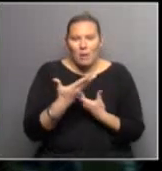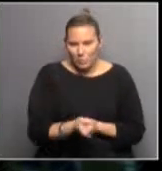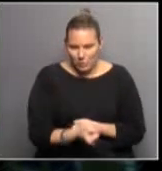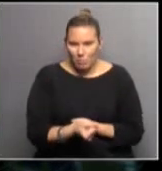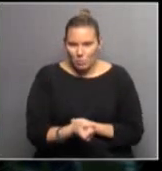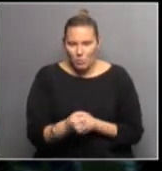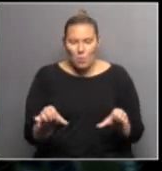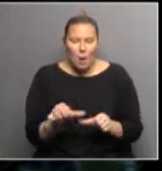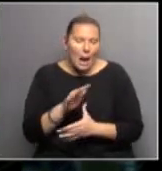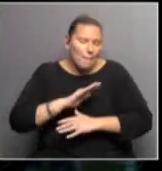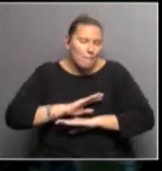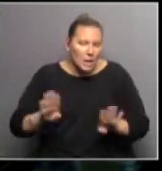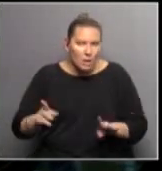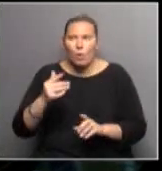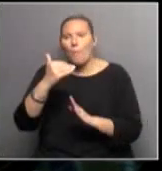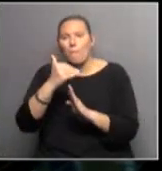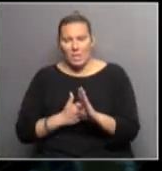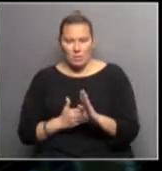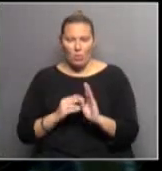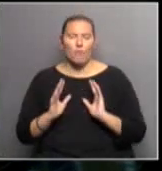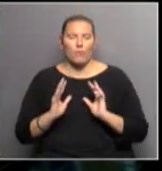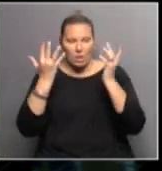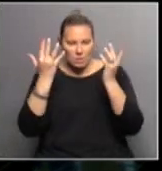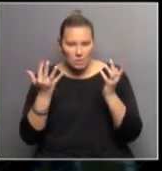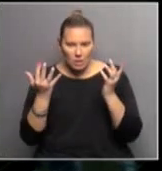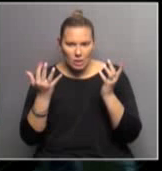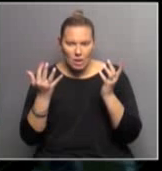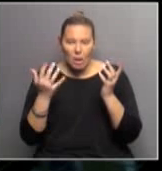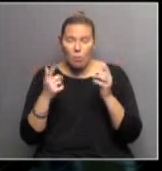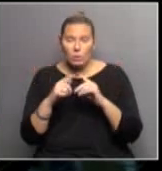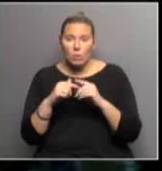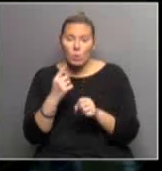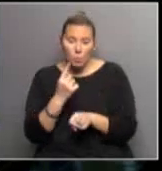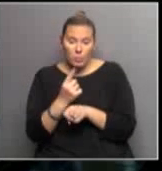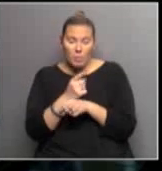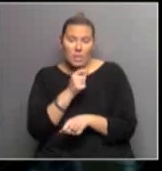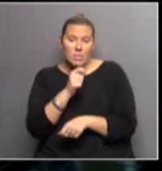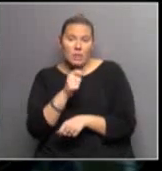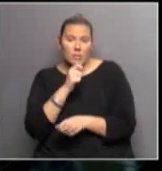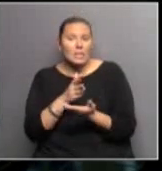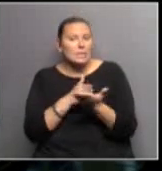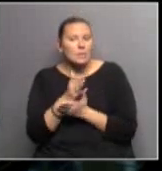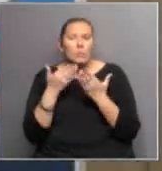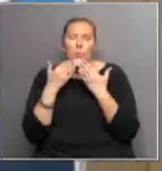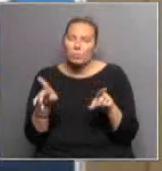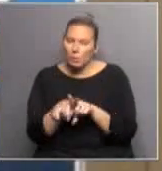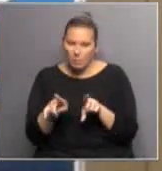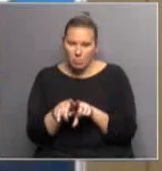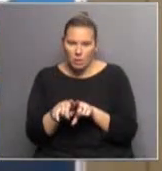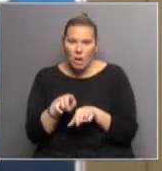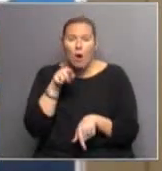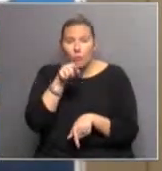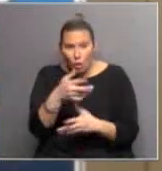hagas más o para que disminuyas el ejercicio de la violencia. Cuando nosotros en una primera entrevista siempre hacemos esta pregunta,